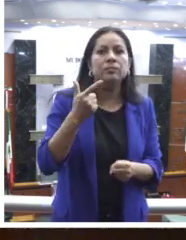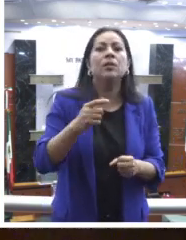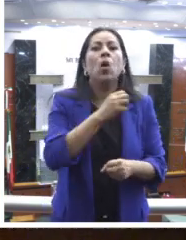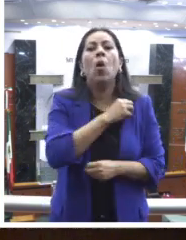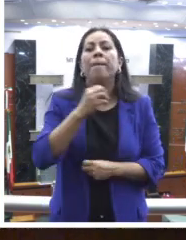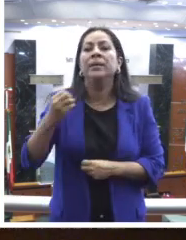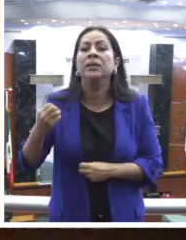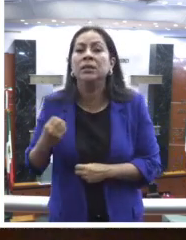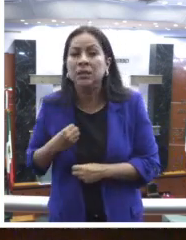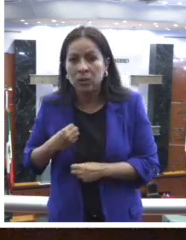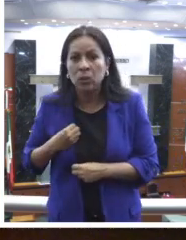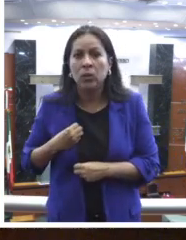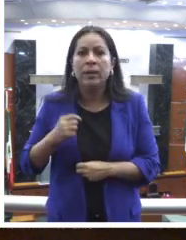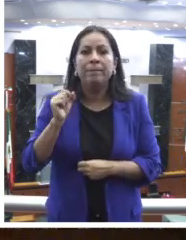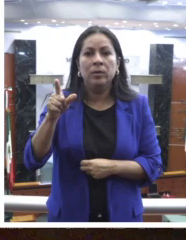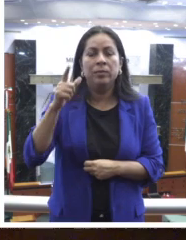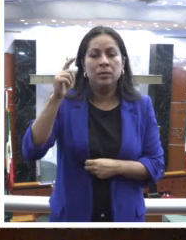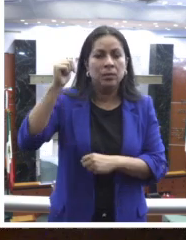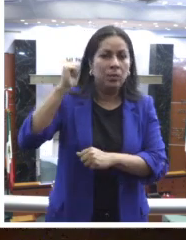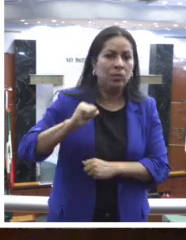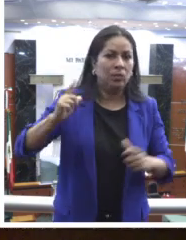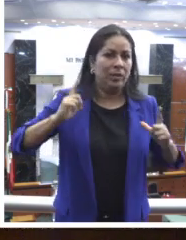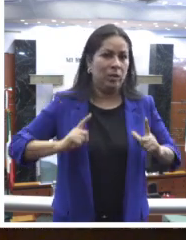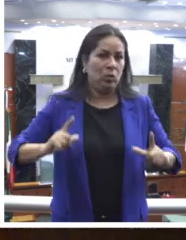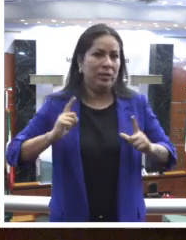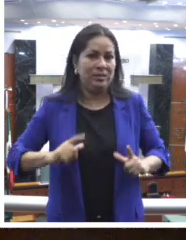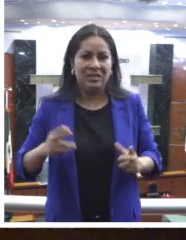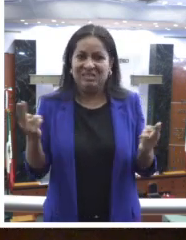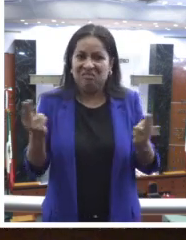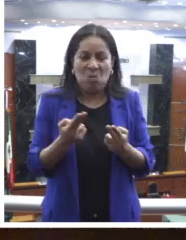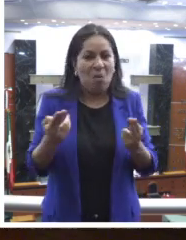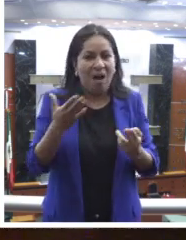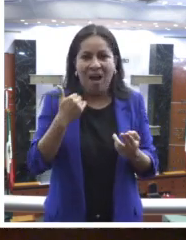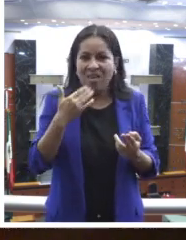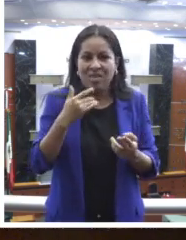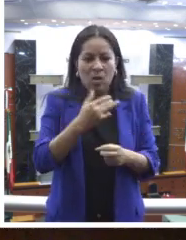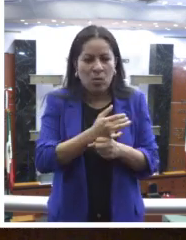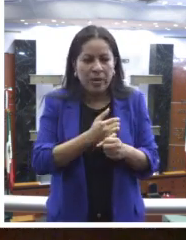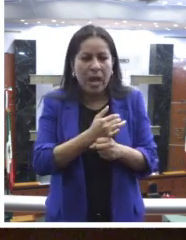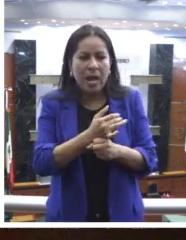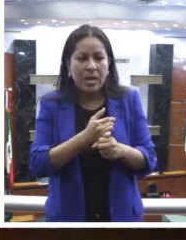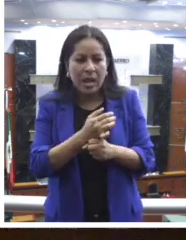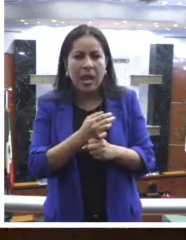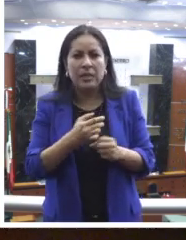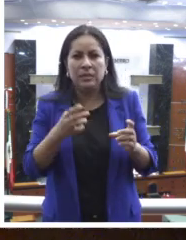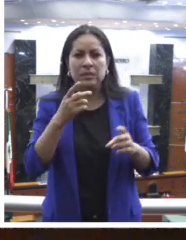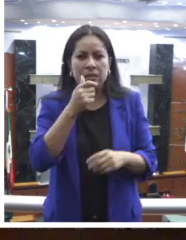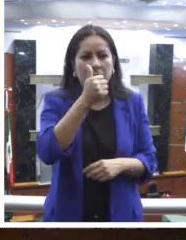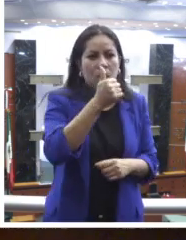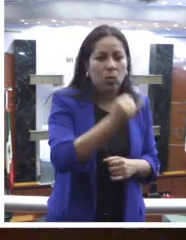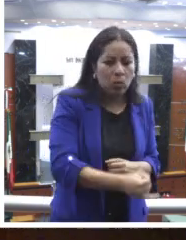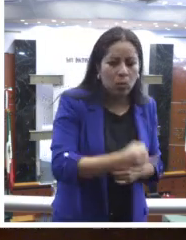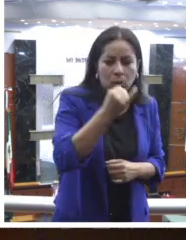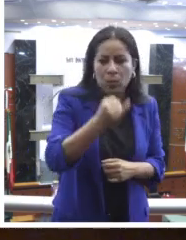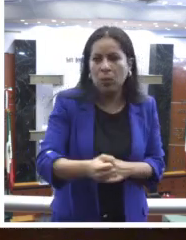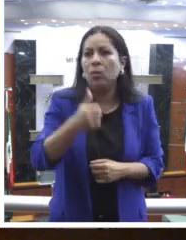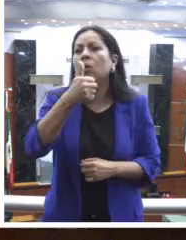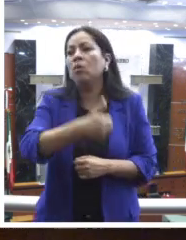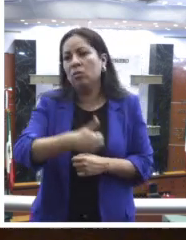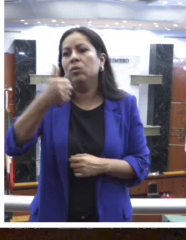obligatoria por parte de la autoridad judicial sin necesidad de un análisis caso por caso creemos